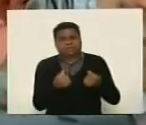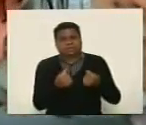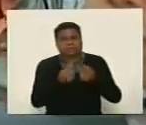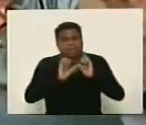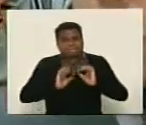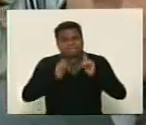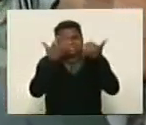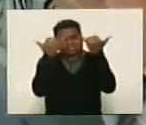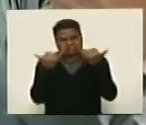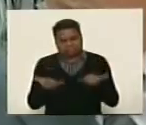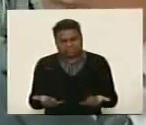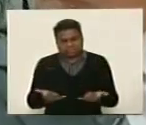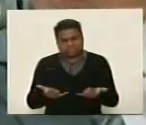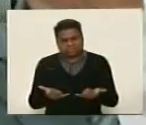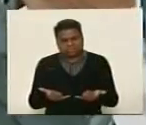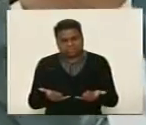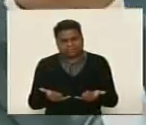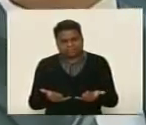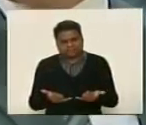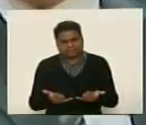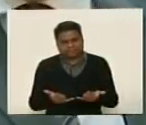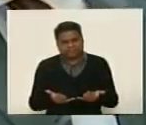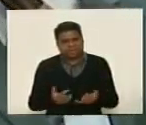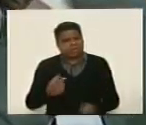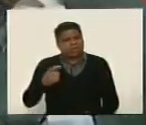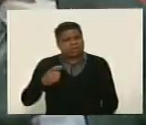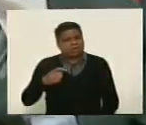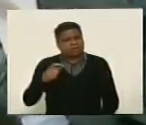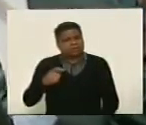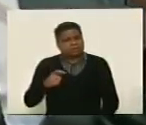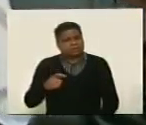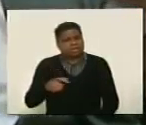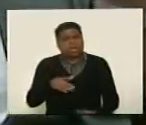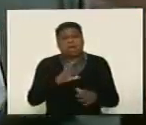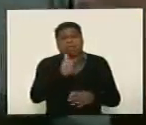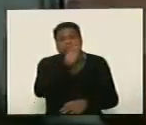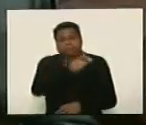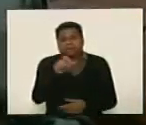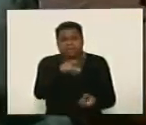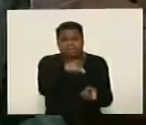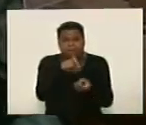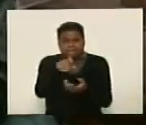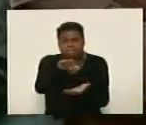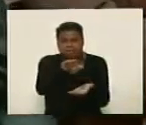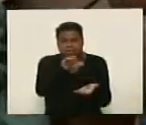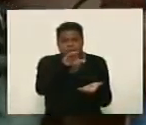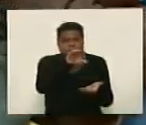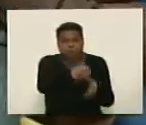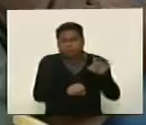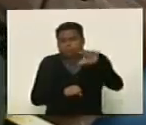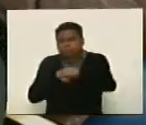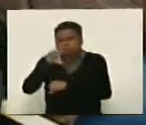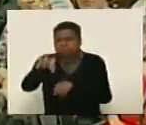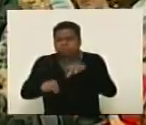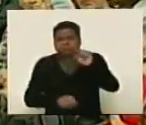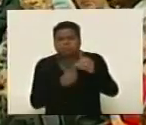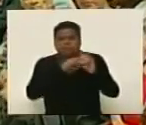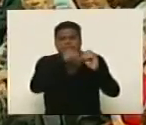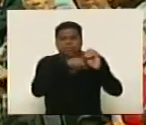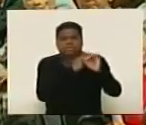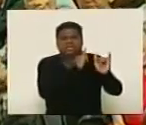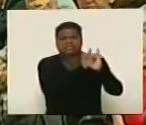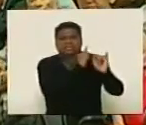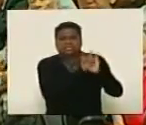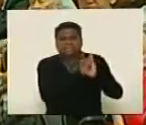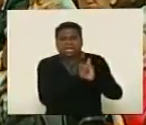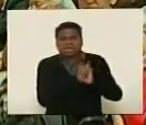es por eso que la demanda va a ser importante y también los cuidados que tenemos que tener como Estado, como